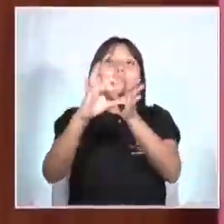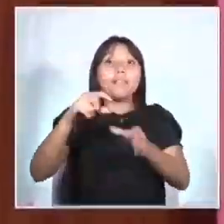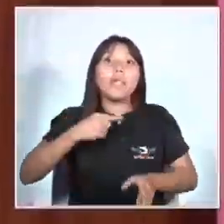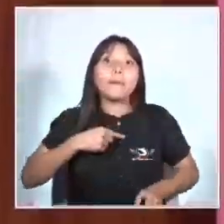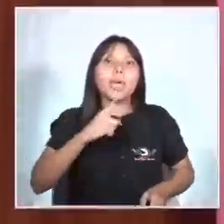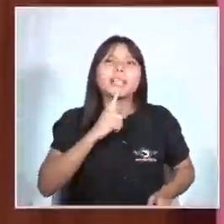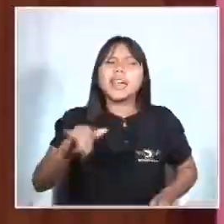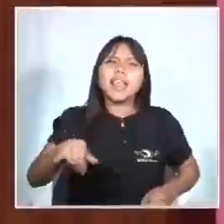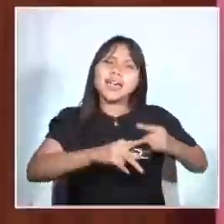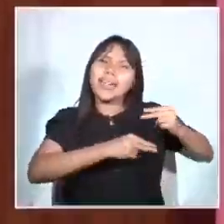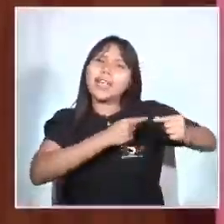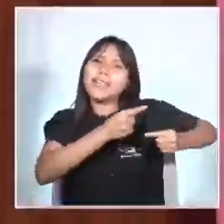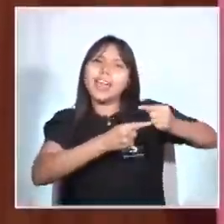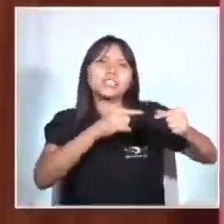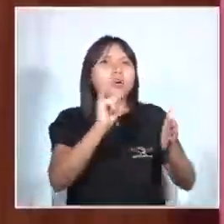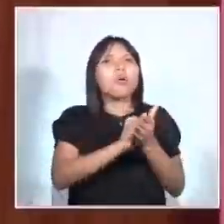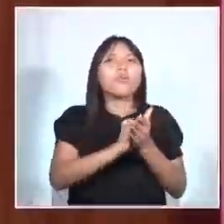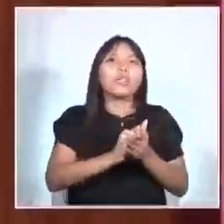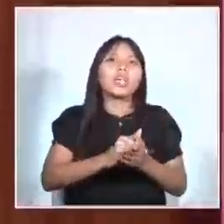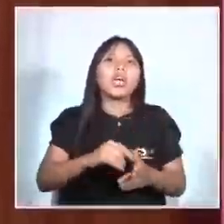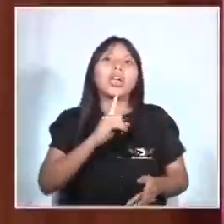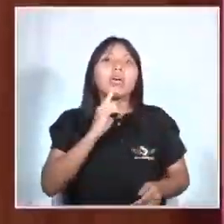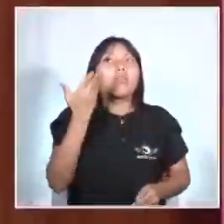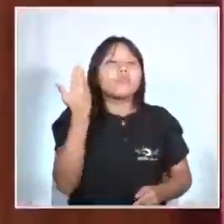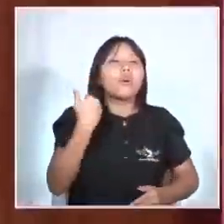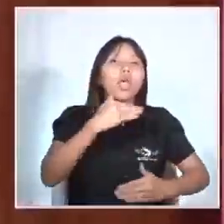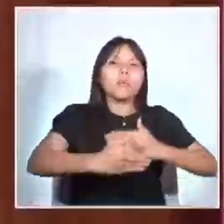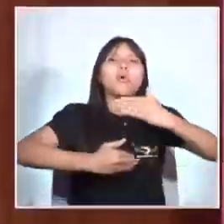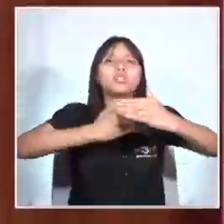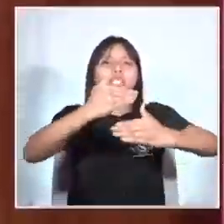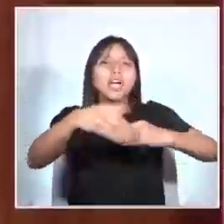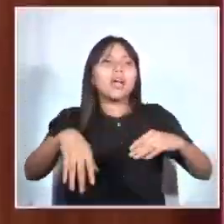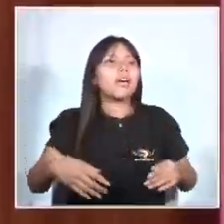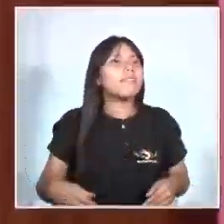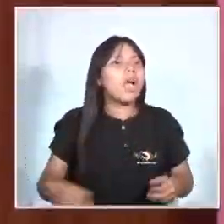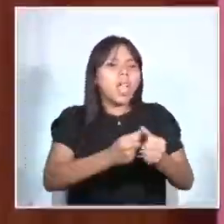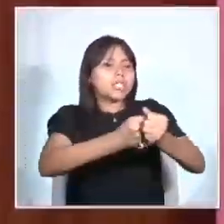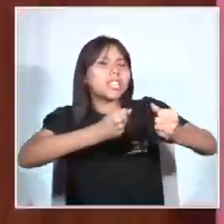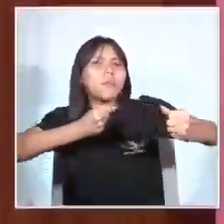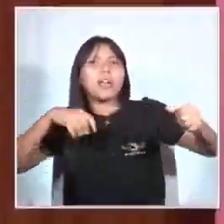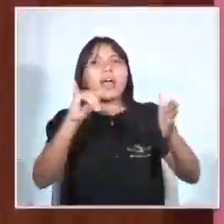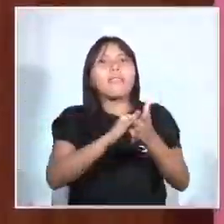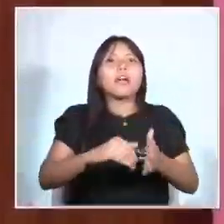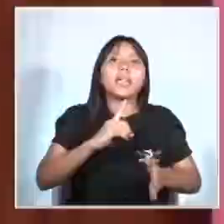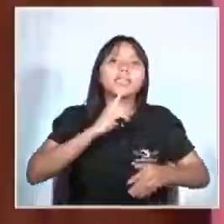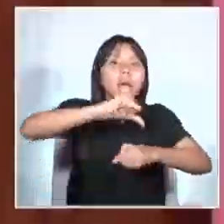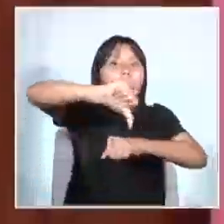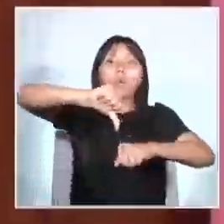la generación que ha sido procesada, que ha sido separada, que está